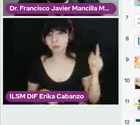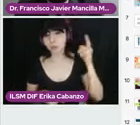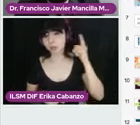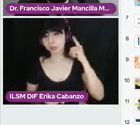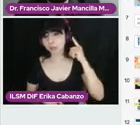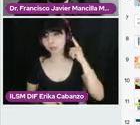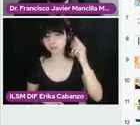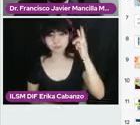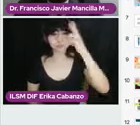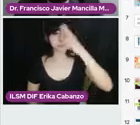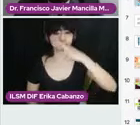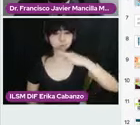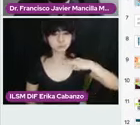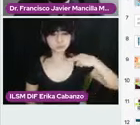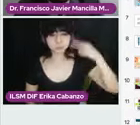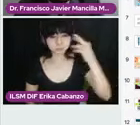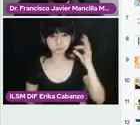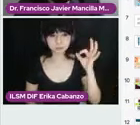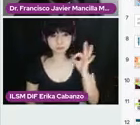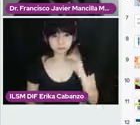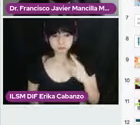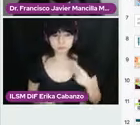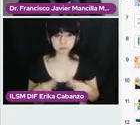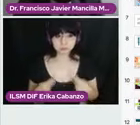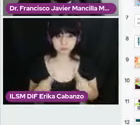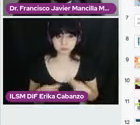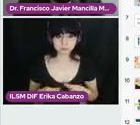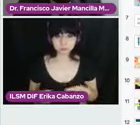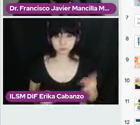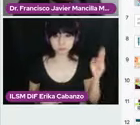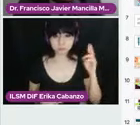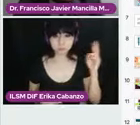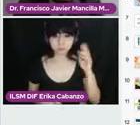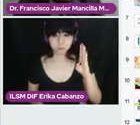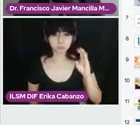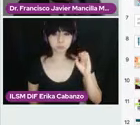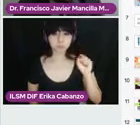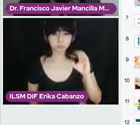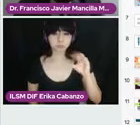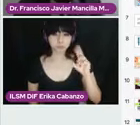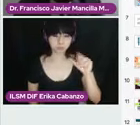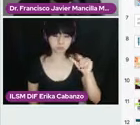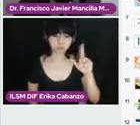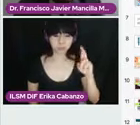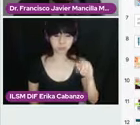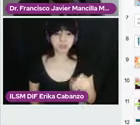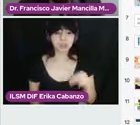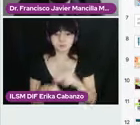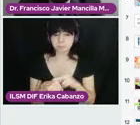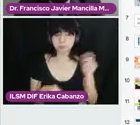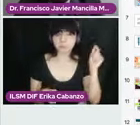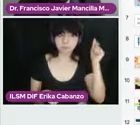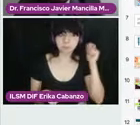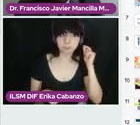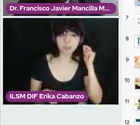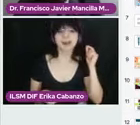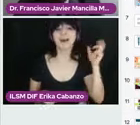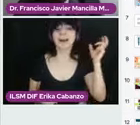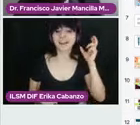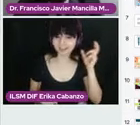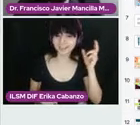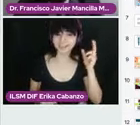aquellos que tienen un zumbido de tipo vascular, es posible que el médico lo perciba. ¿sí? O el examinador lo perciba. Hay